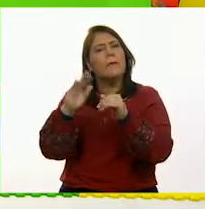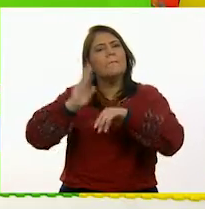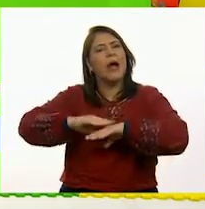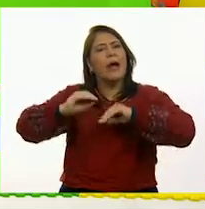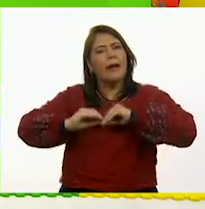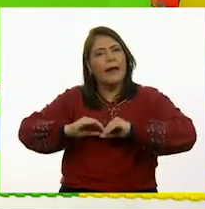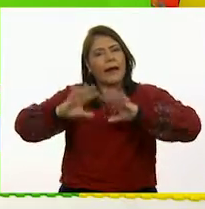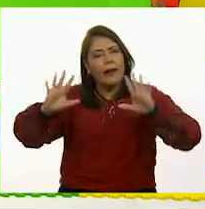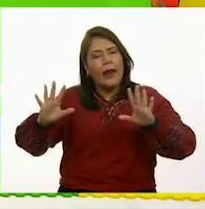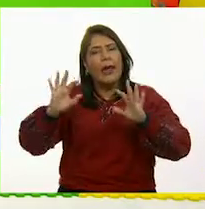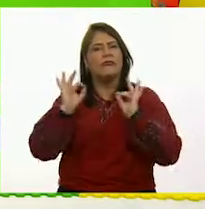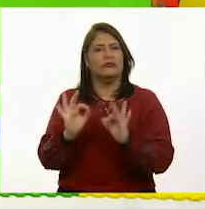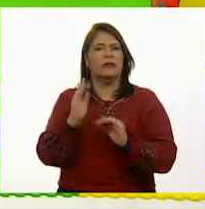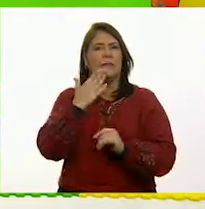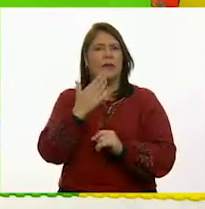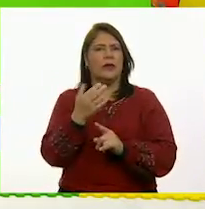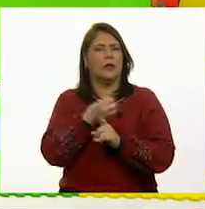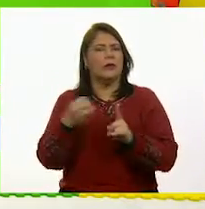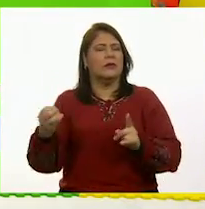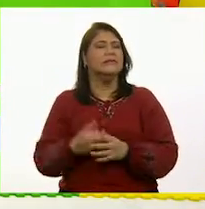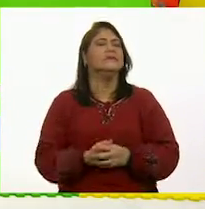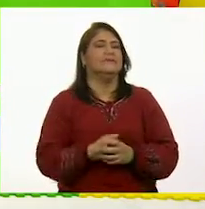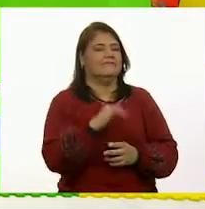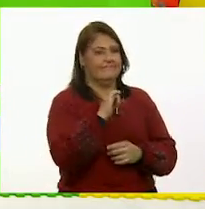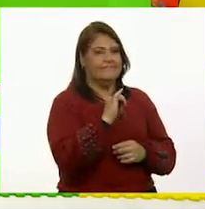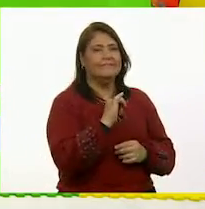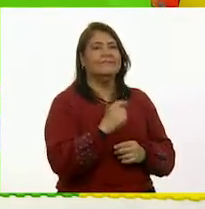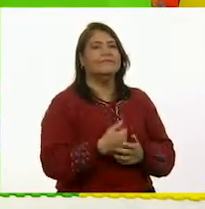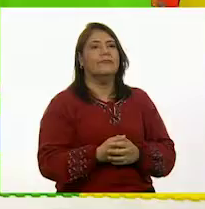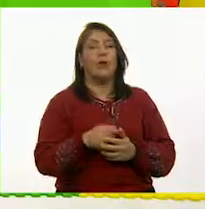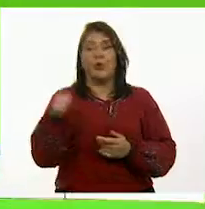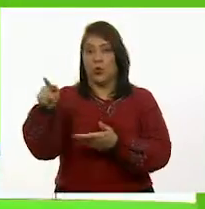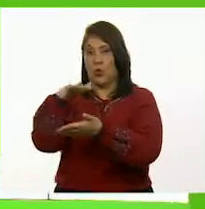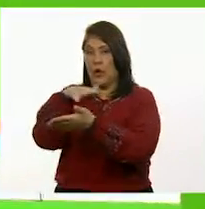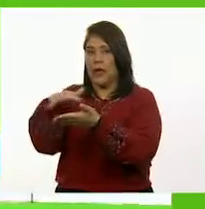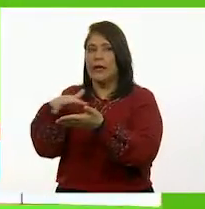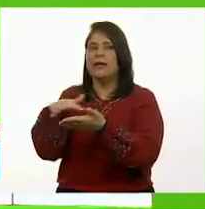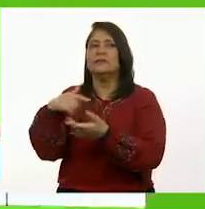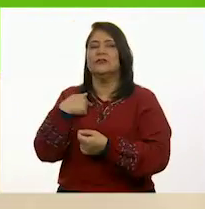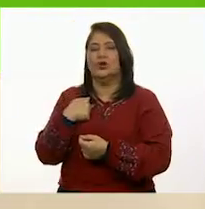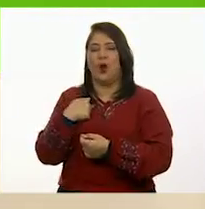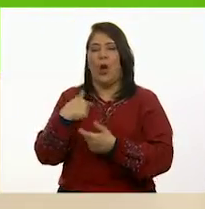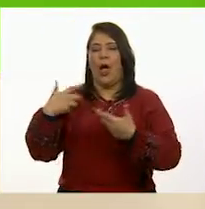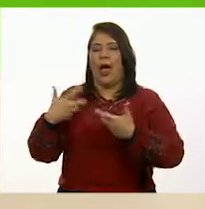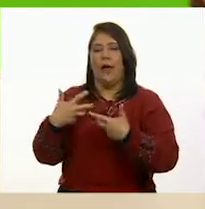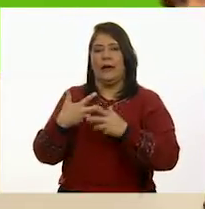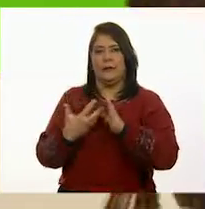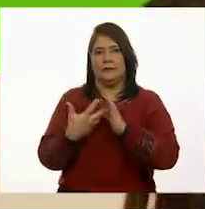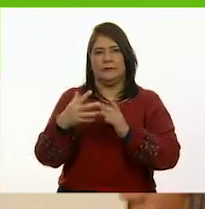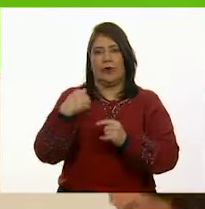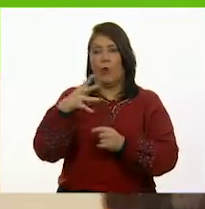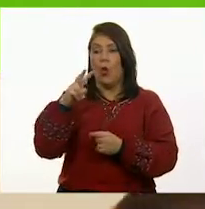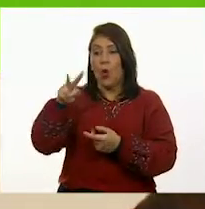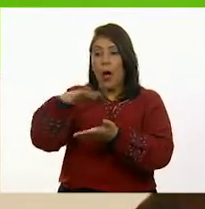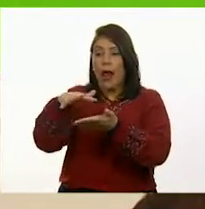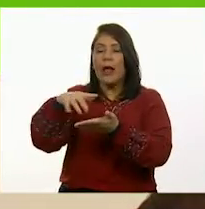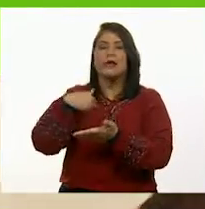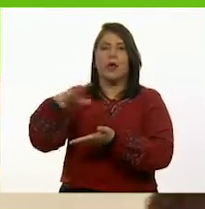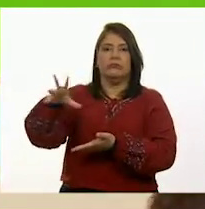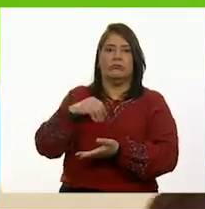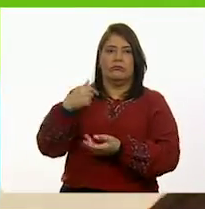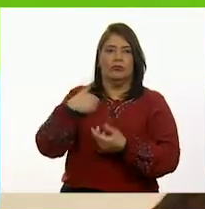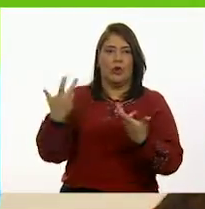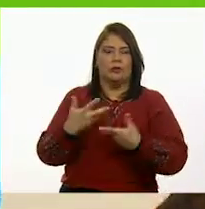estén en orden? A ver, vamos ¿sí? a ver. Mientras tú las lees, yo iré siguiéndolas. Acomodar